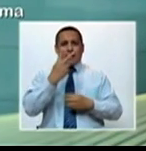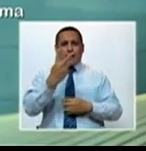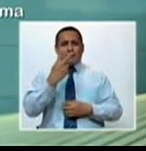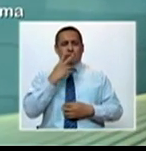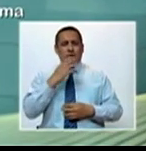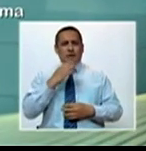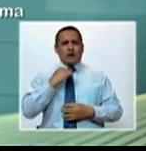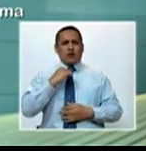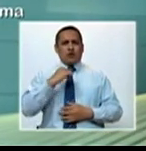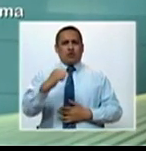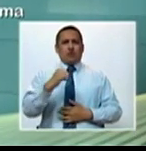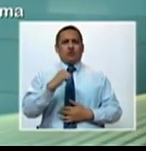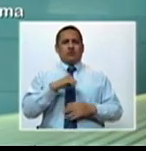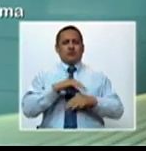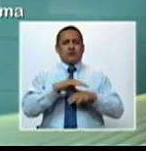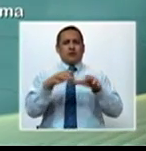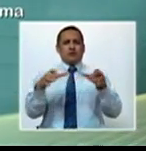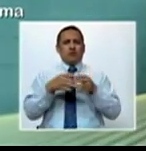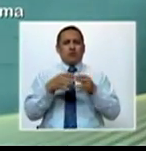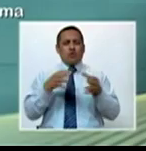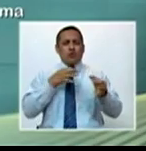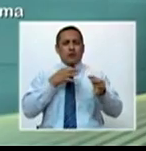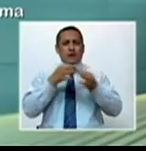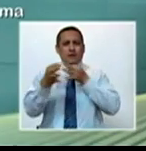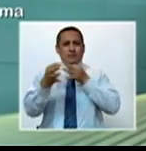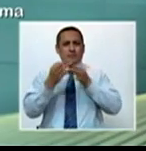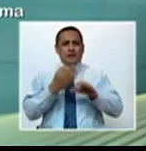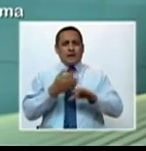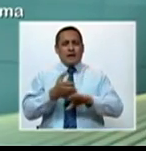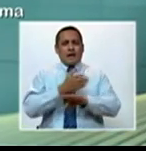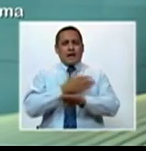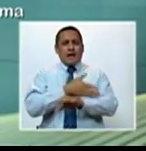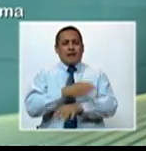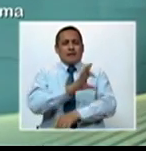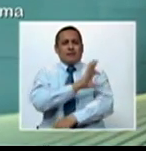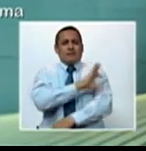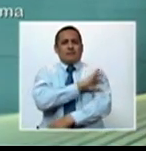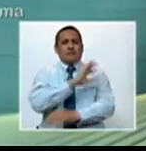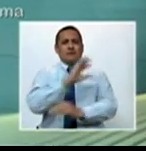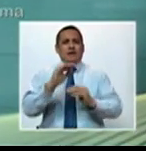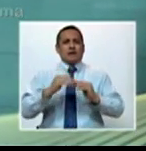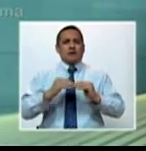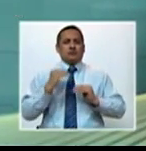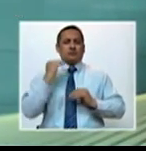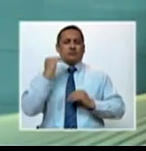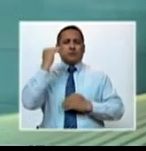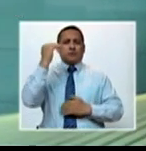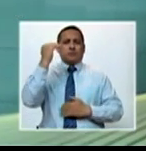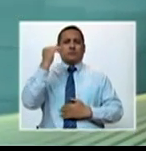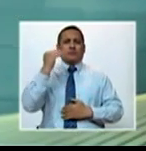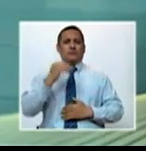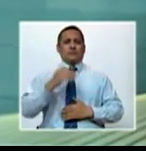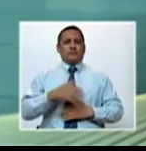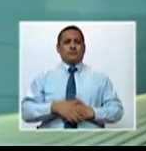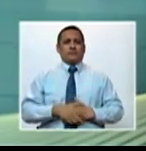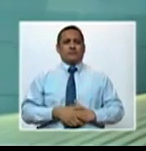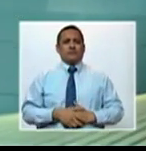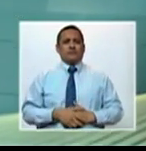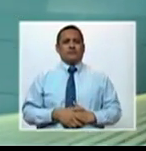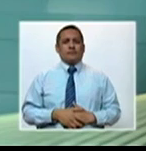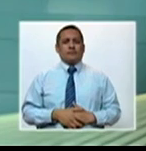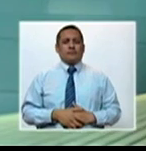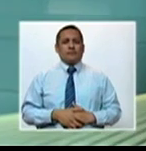en contra de lo que manifestó el fiscal supremo.